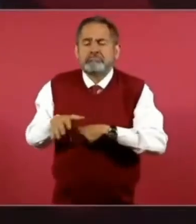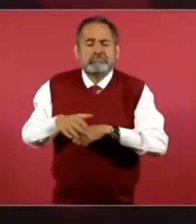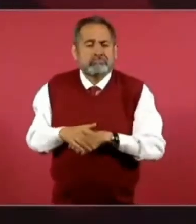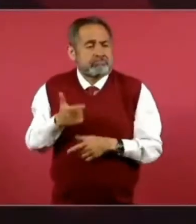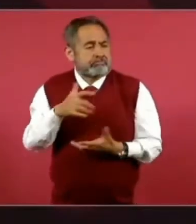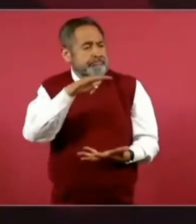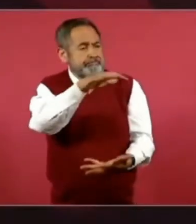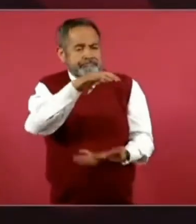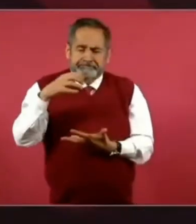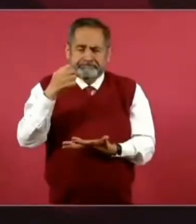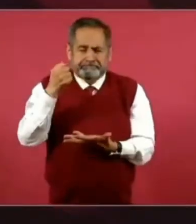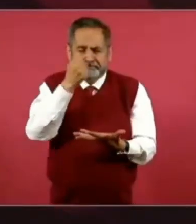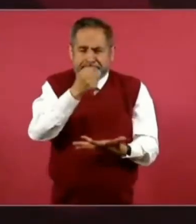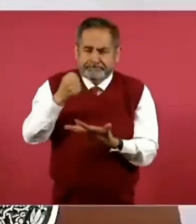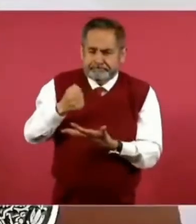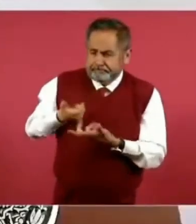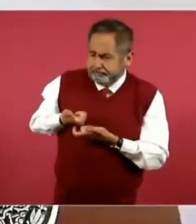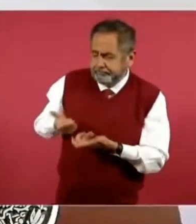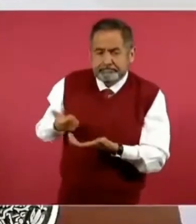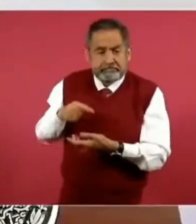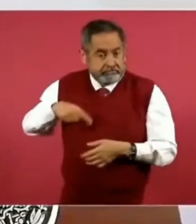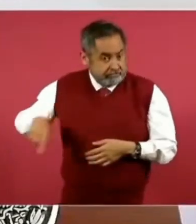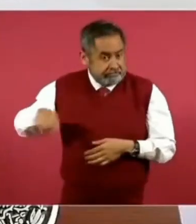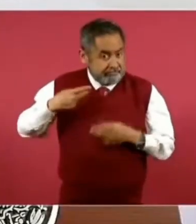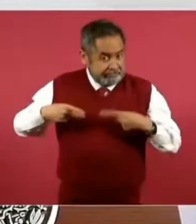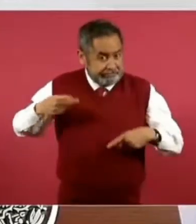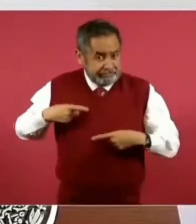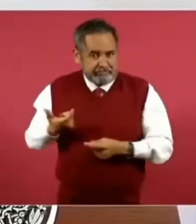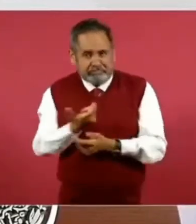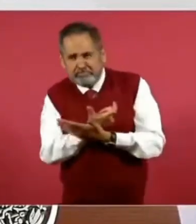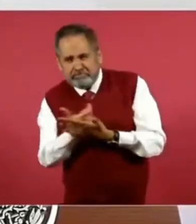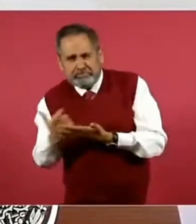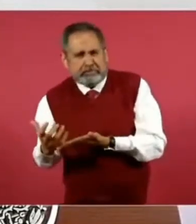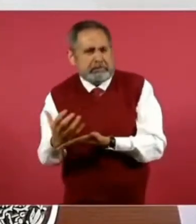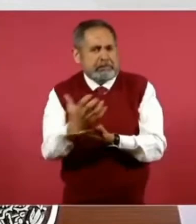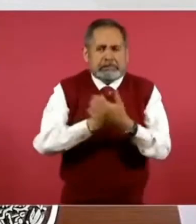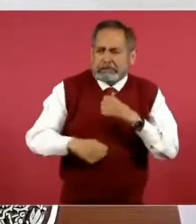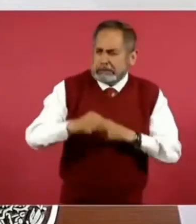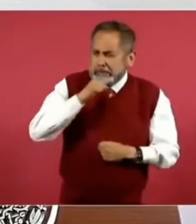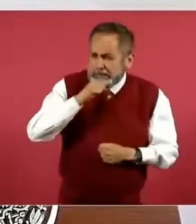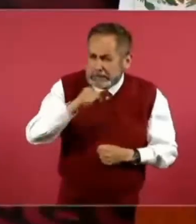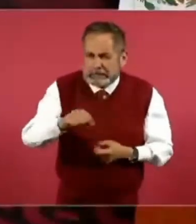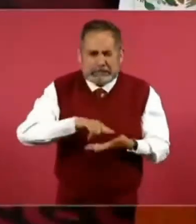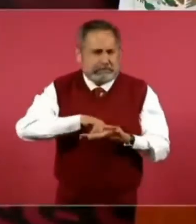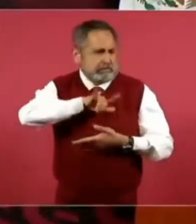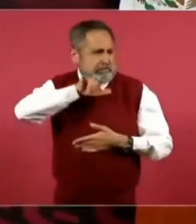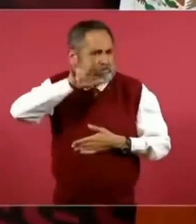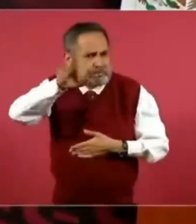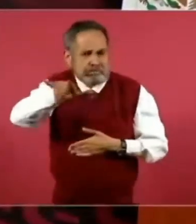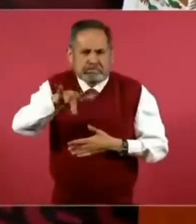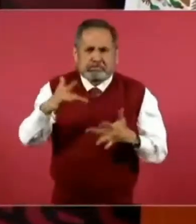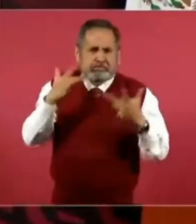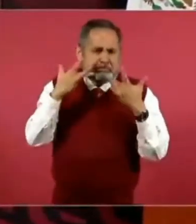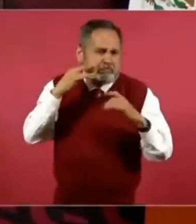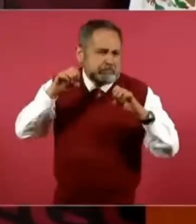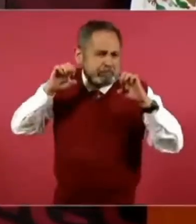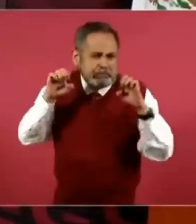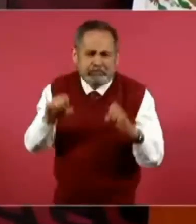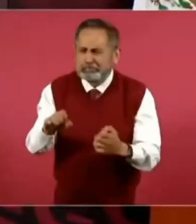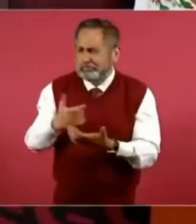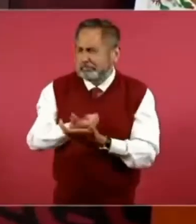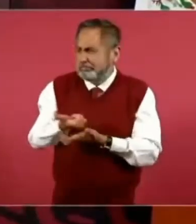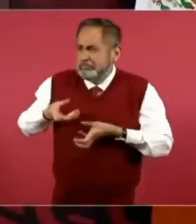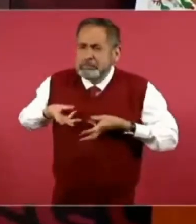acaparaba todo el presupuesto, sueldos elevadísimos, aviones de lujos,